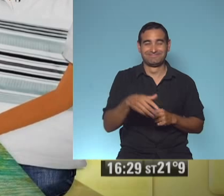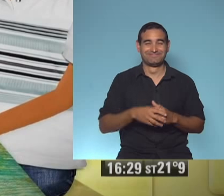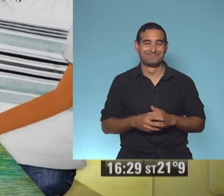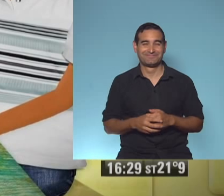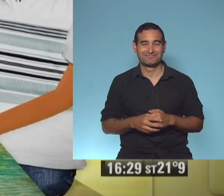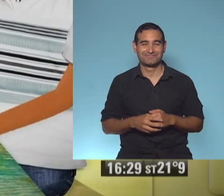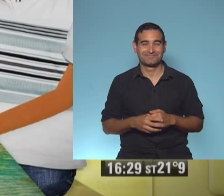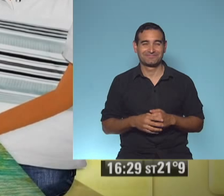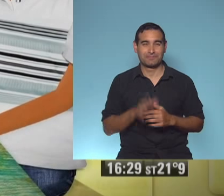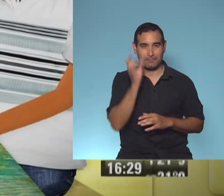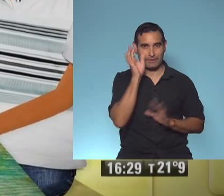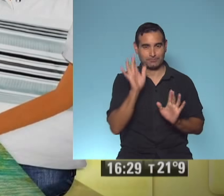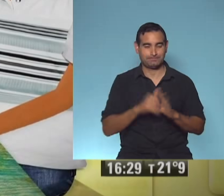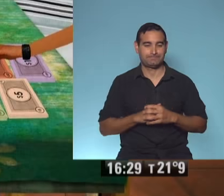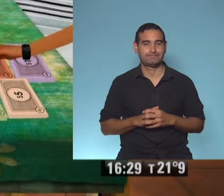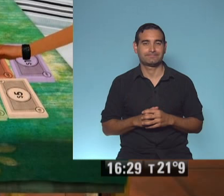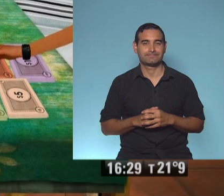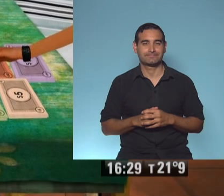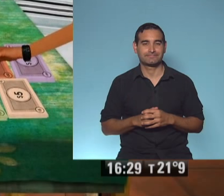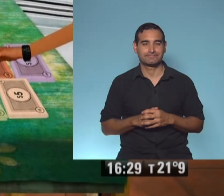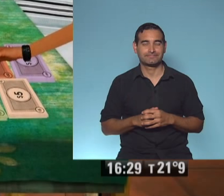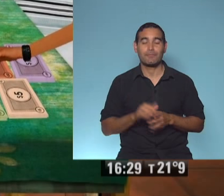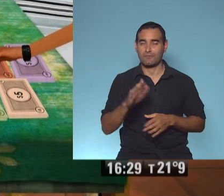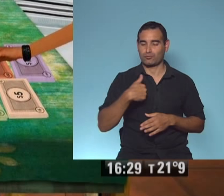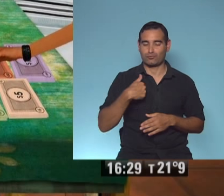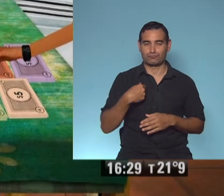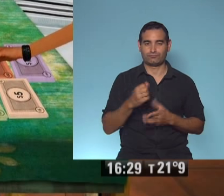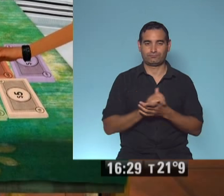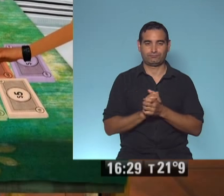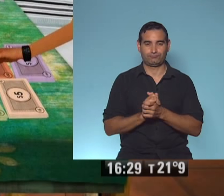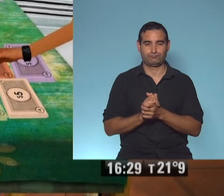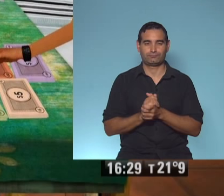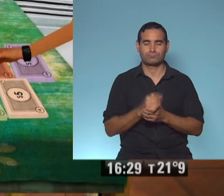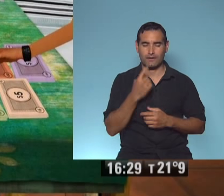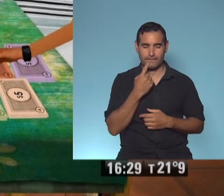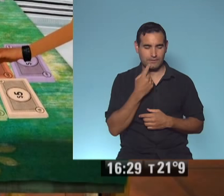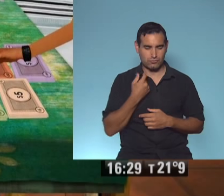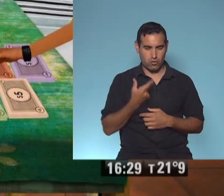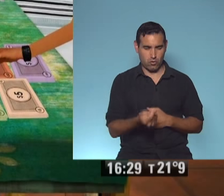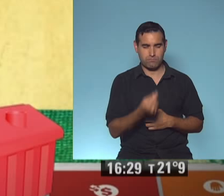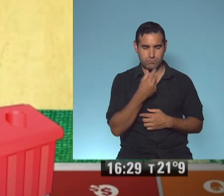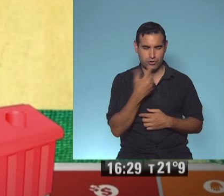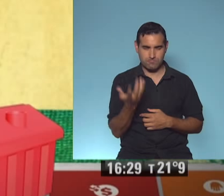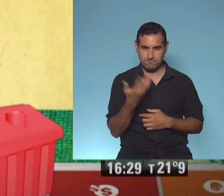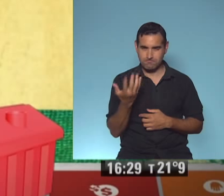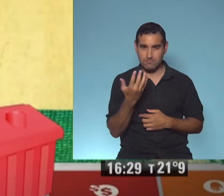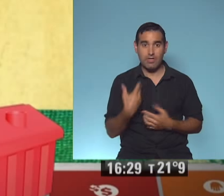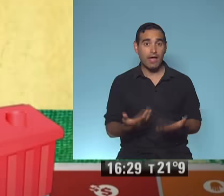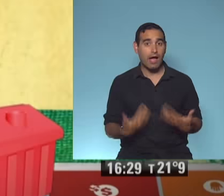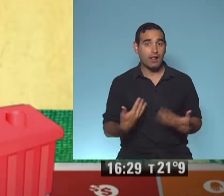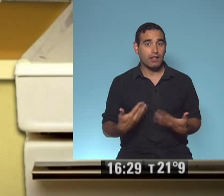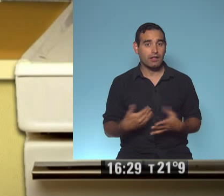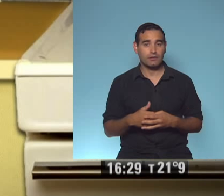Oh. Perdón. Ahora yo. ¿Qué me puedo comprar? Dale,